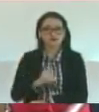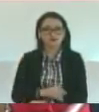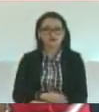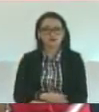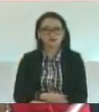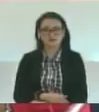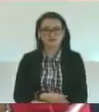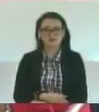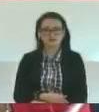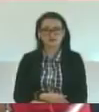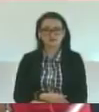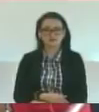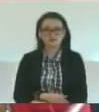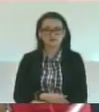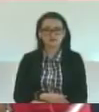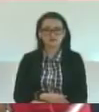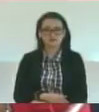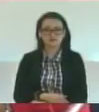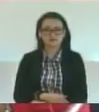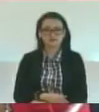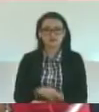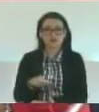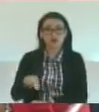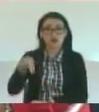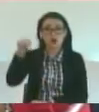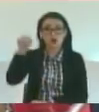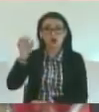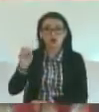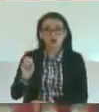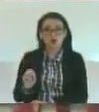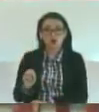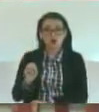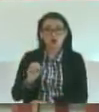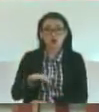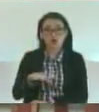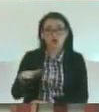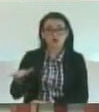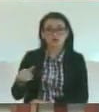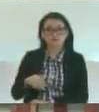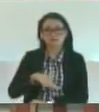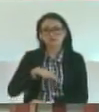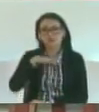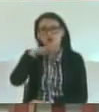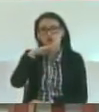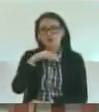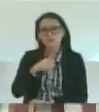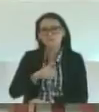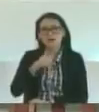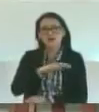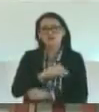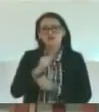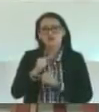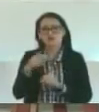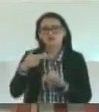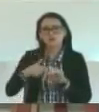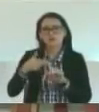Hacia el norte del Orinoco, la mayor reserva de petróleo del mundo entero,